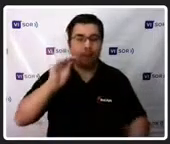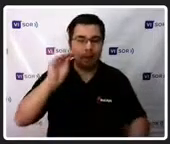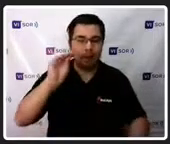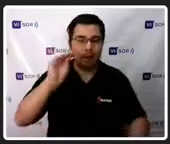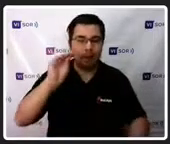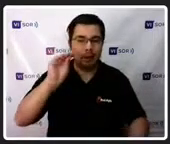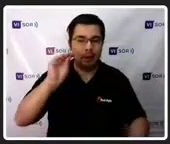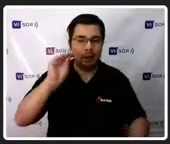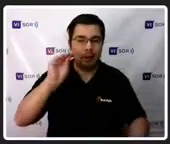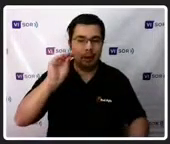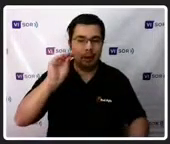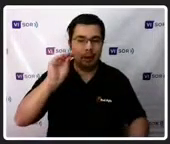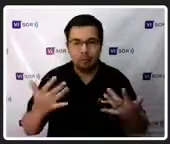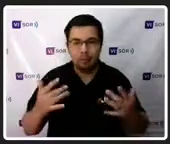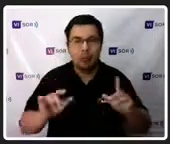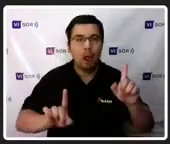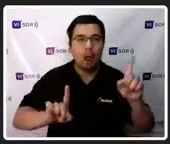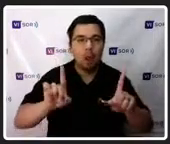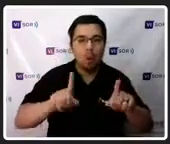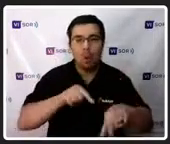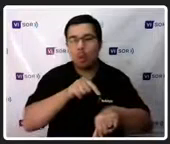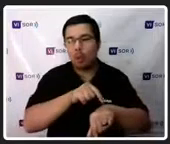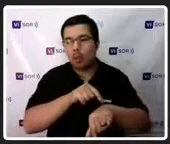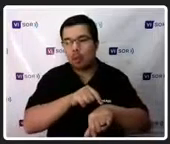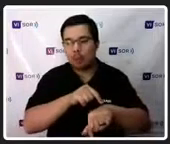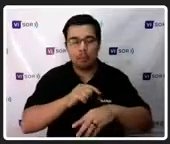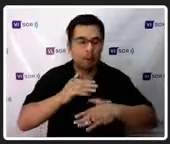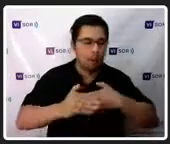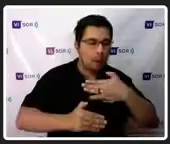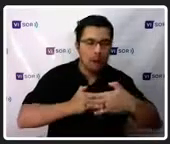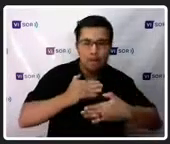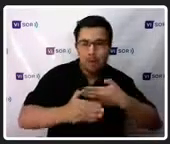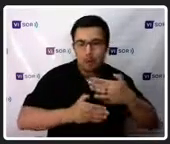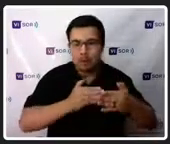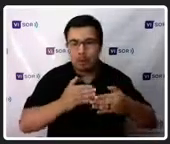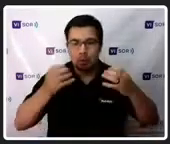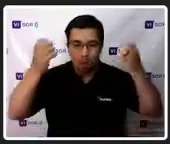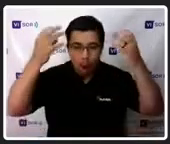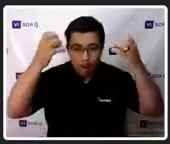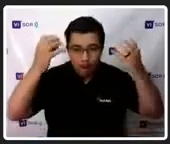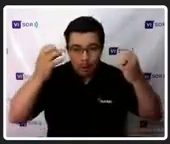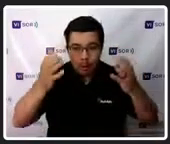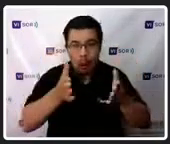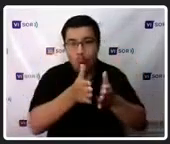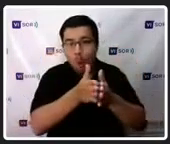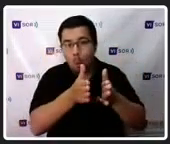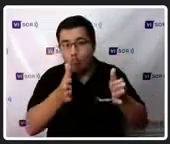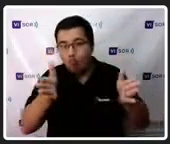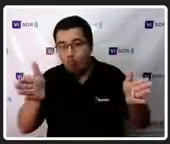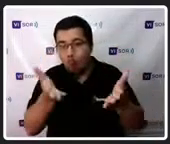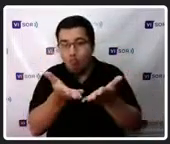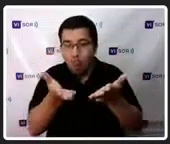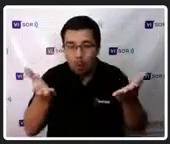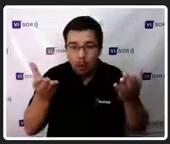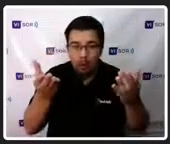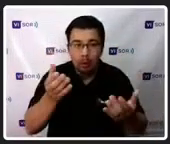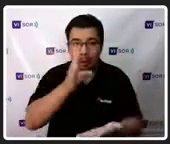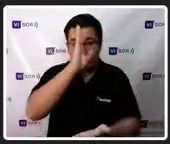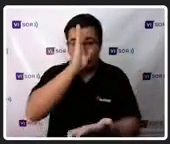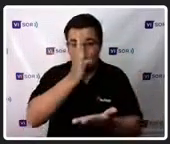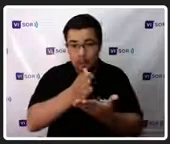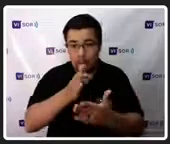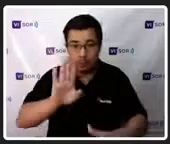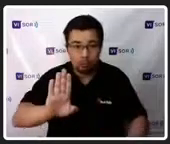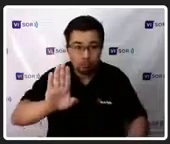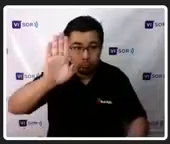del estudio, ¿no es cierto?, en un proceso de aprendizaje, ustedes deciden que necesitan interrumpir o que